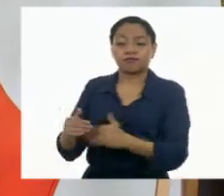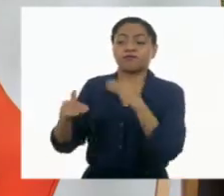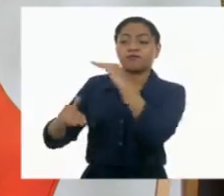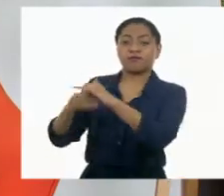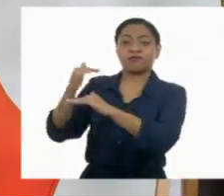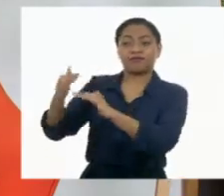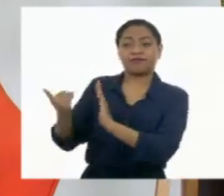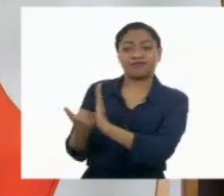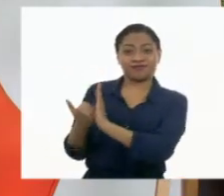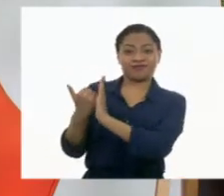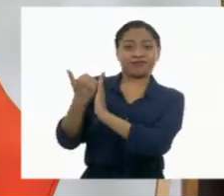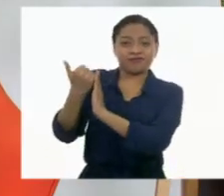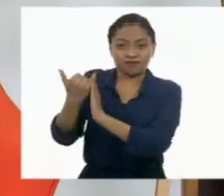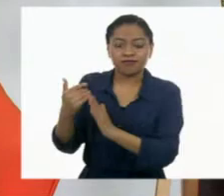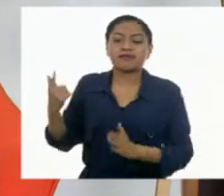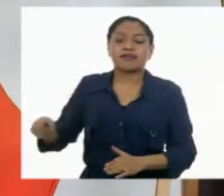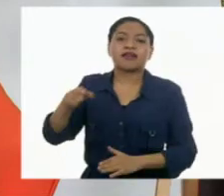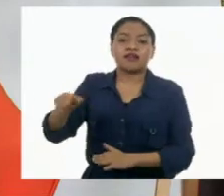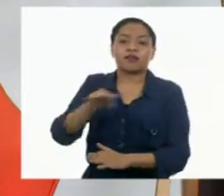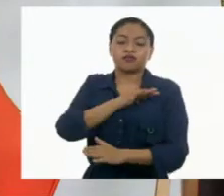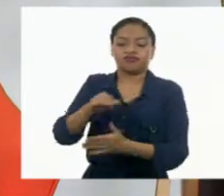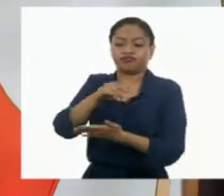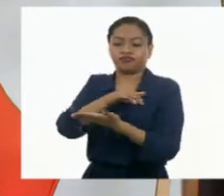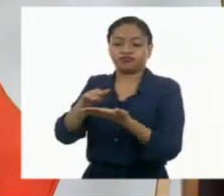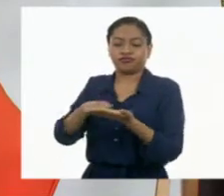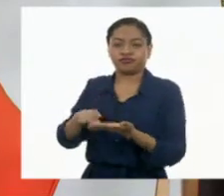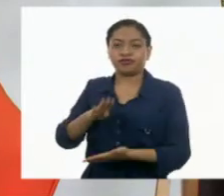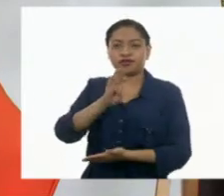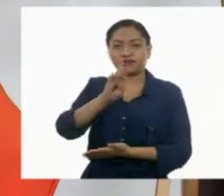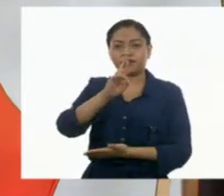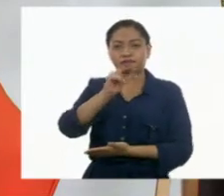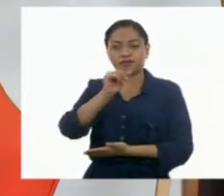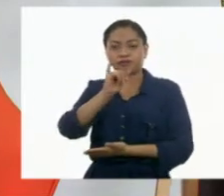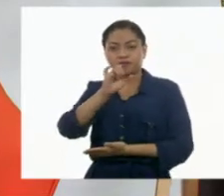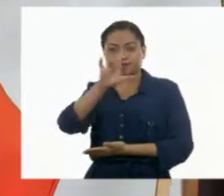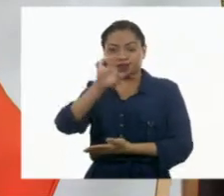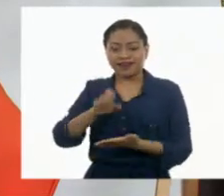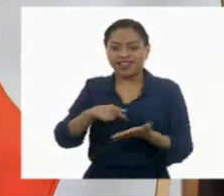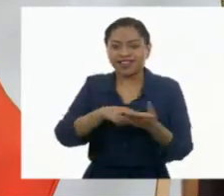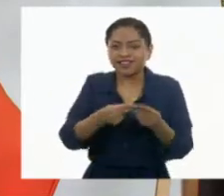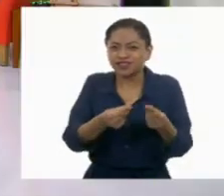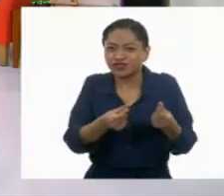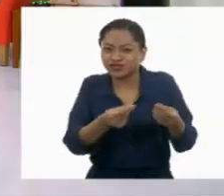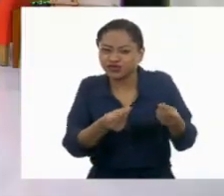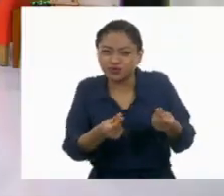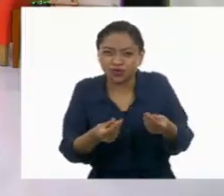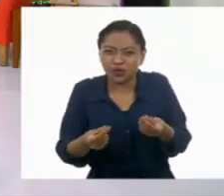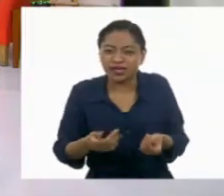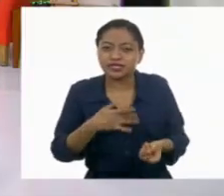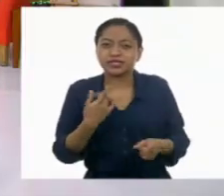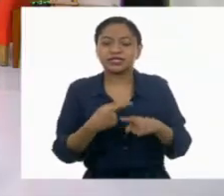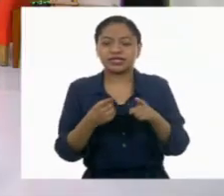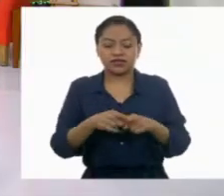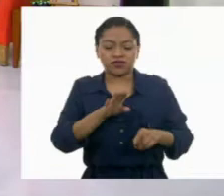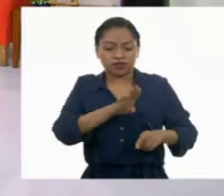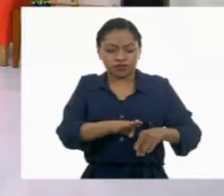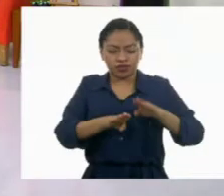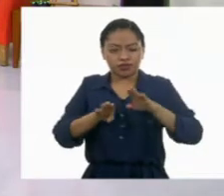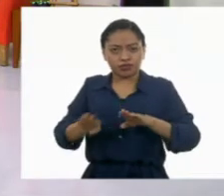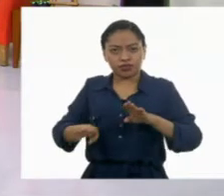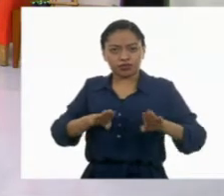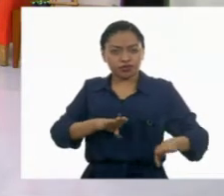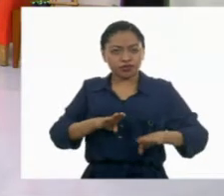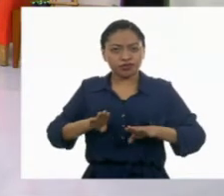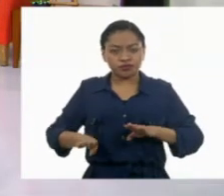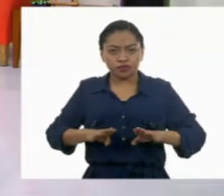a futuro leer el sistema braille. Y entonces tenemos diferentes texturas y la ubicación consiste en enseñarle al